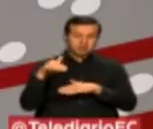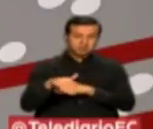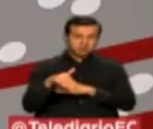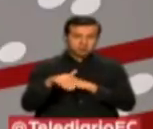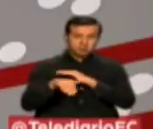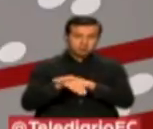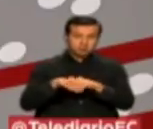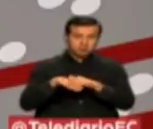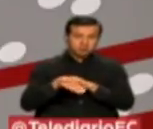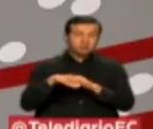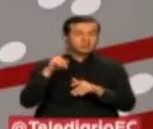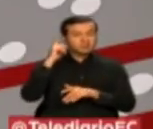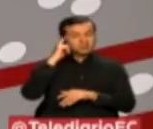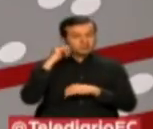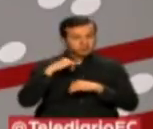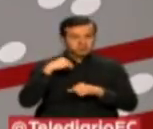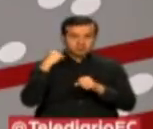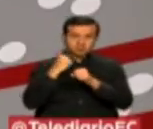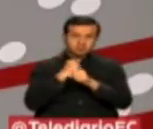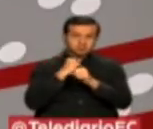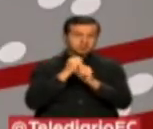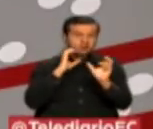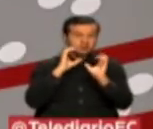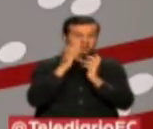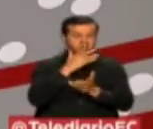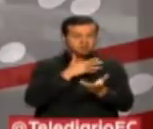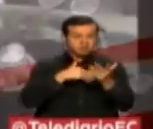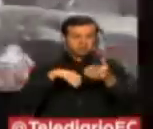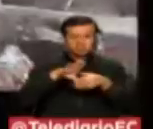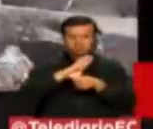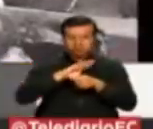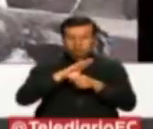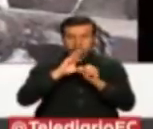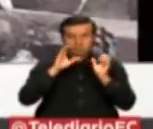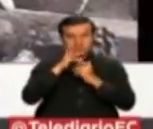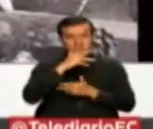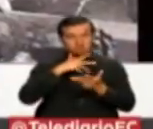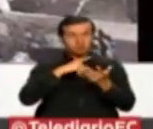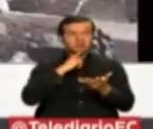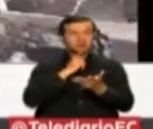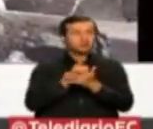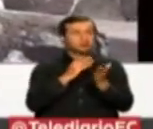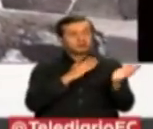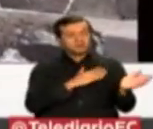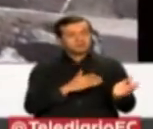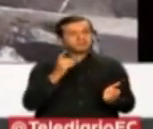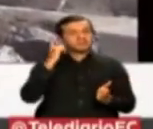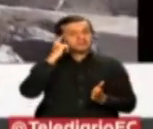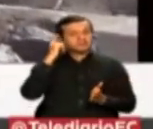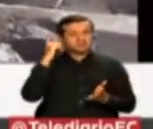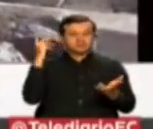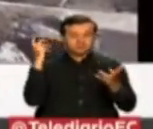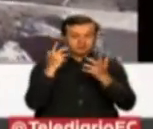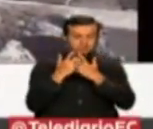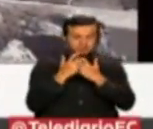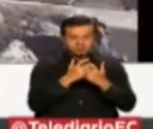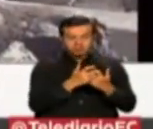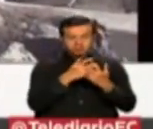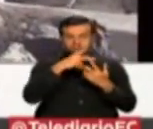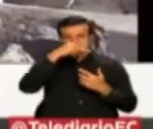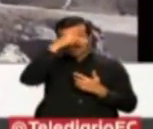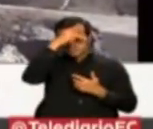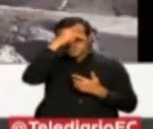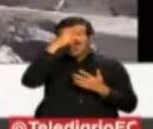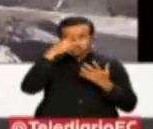conjunto. Creemos que podemos avanzar, y lo hemos conversado con Cancillería también, en ir conformando una posición de convergencia también con Perú, por